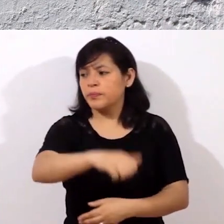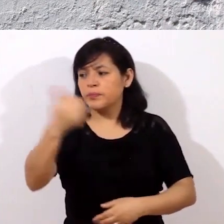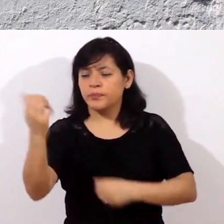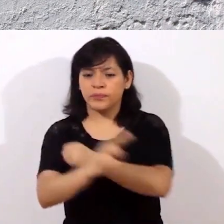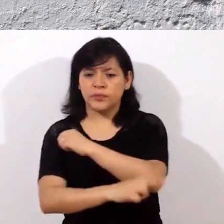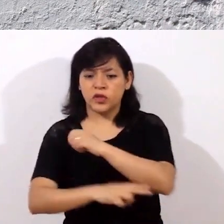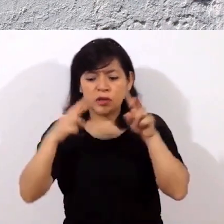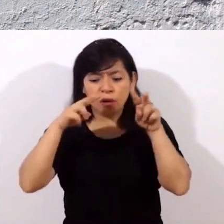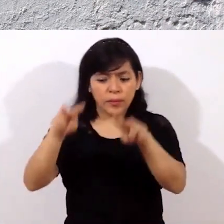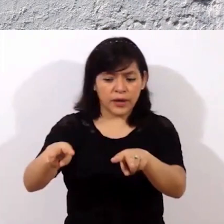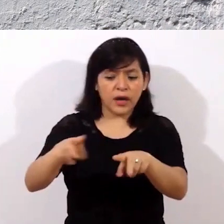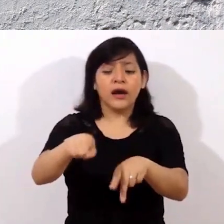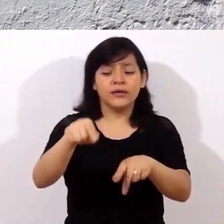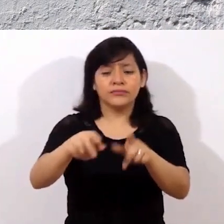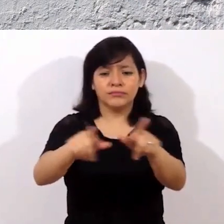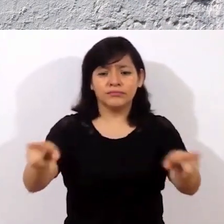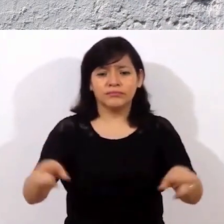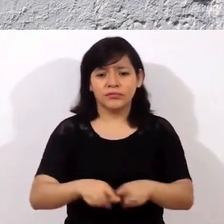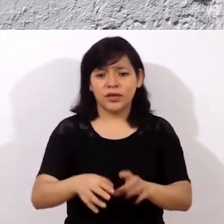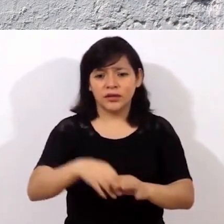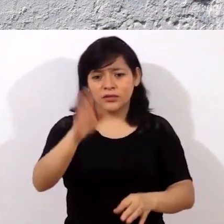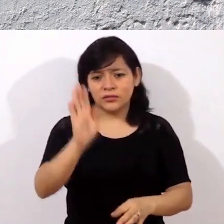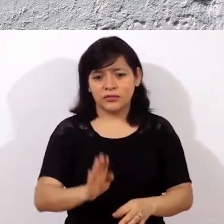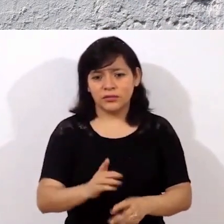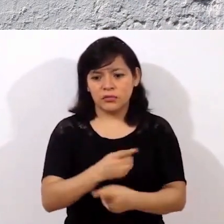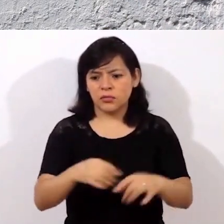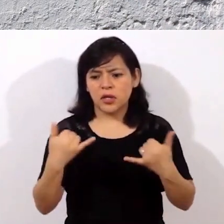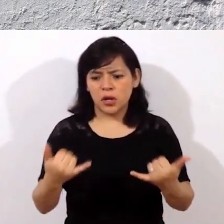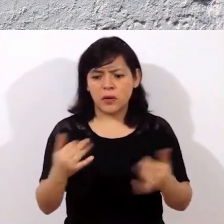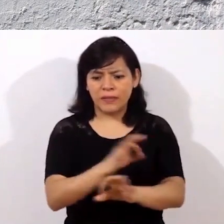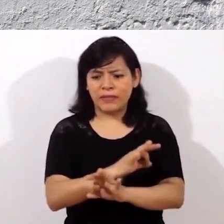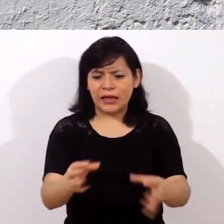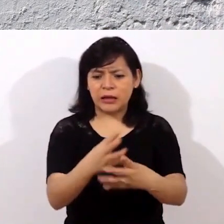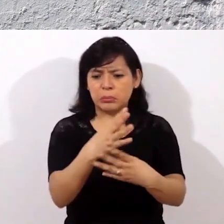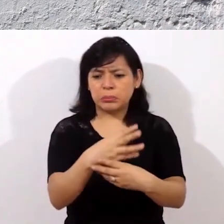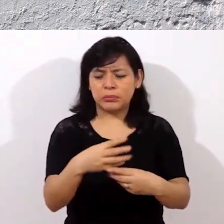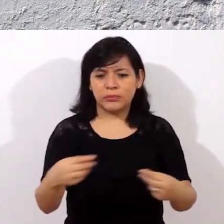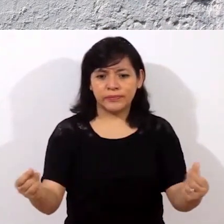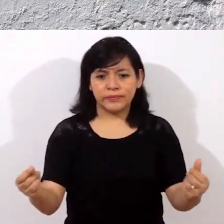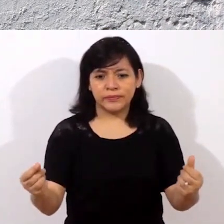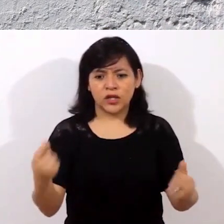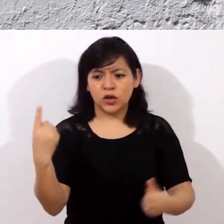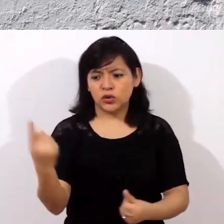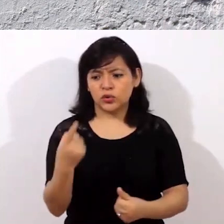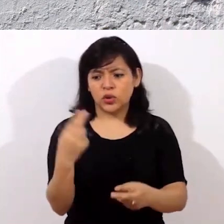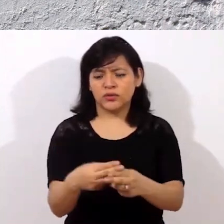en eso nombre bonito, nada más. Porque la práctica del pueblo estaba muy mal.